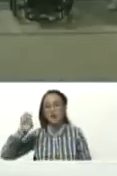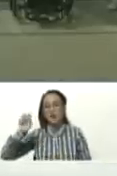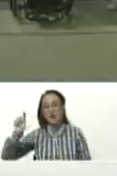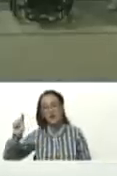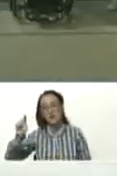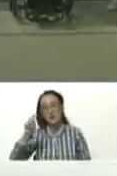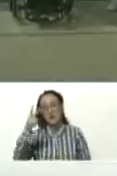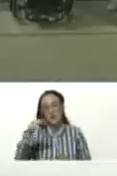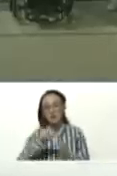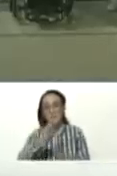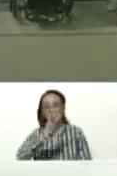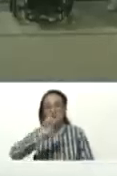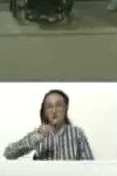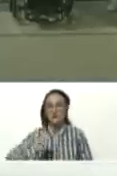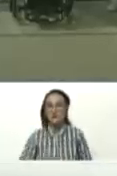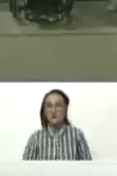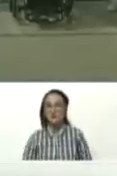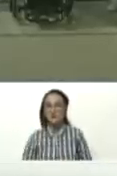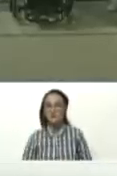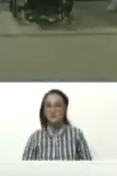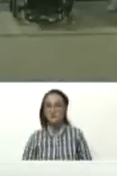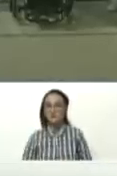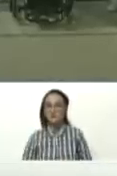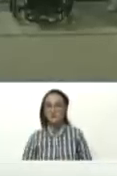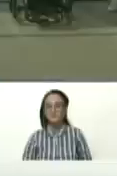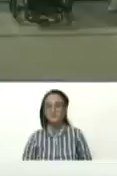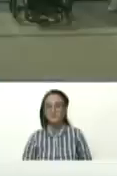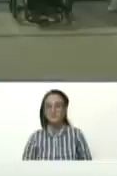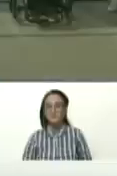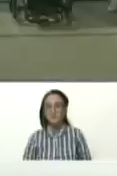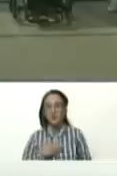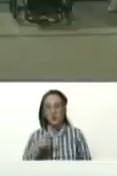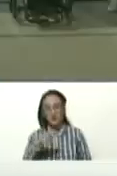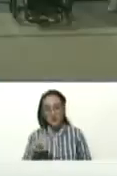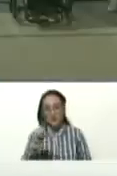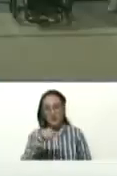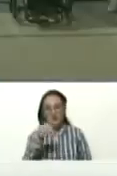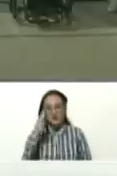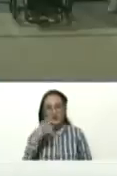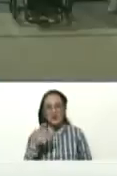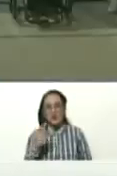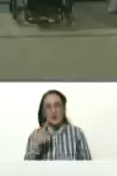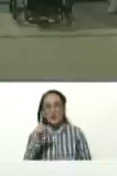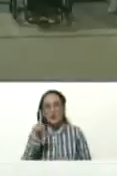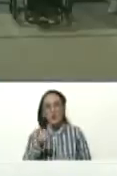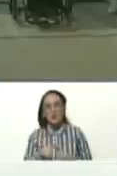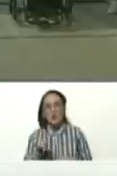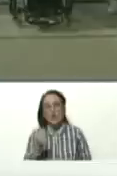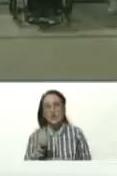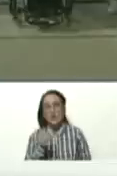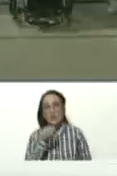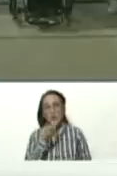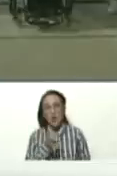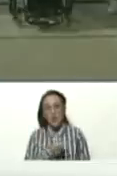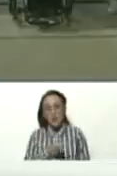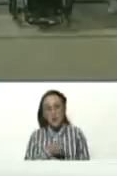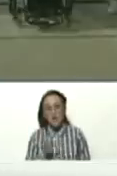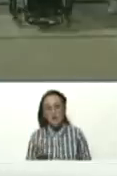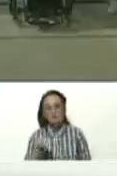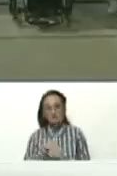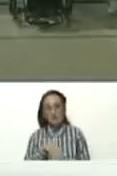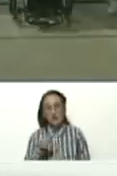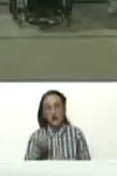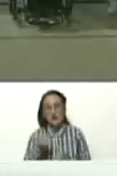3R.NET.2030. Quiero que ustedes agarren el 1x10 del buen gobierno en sus manos. Ahí están los grandes